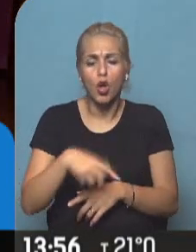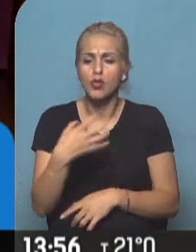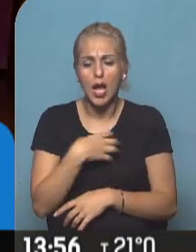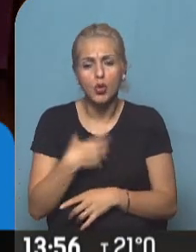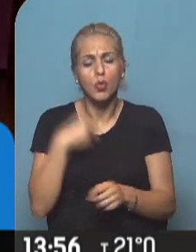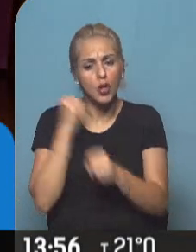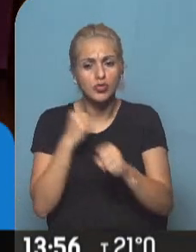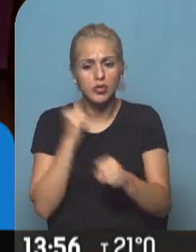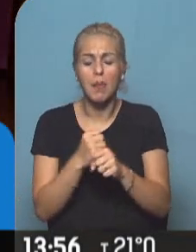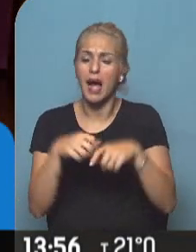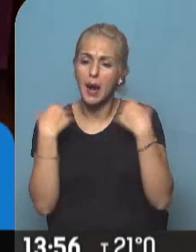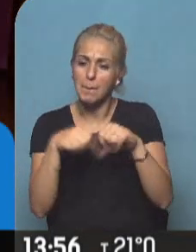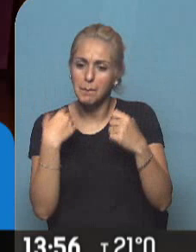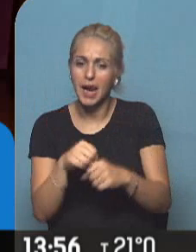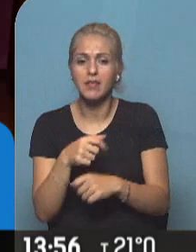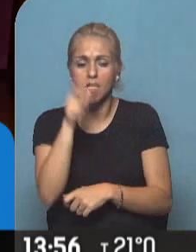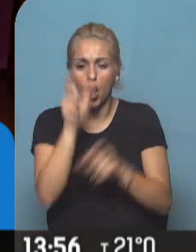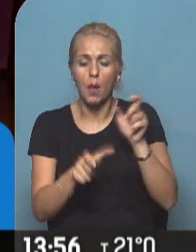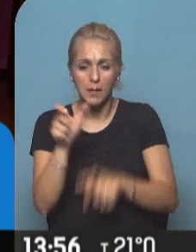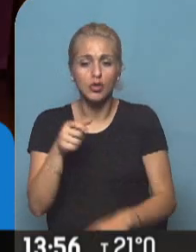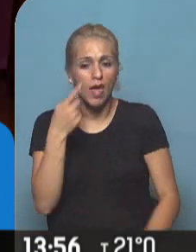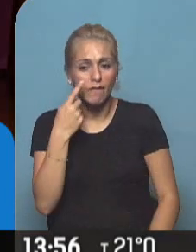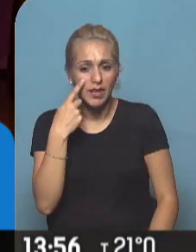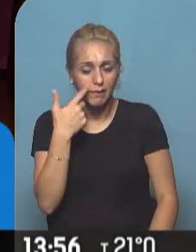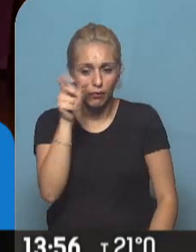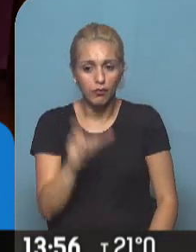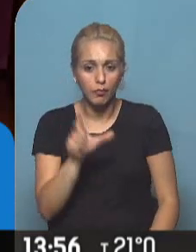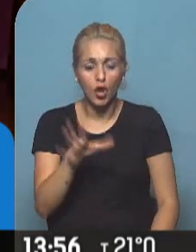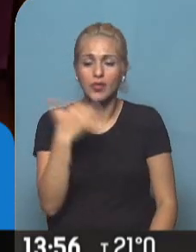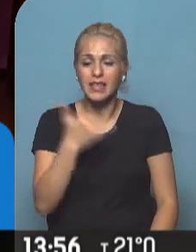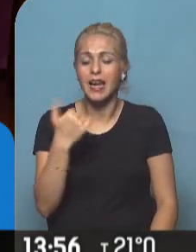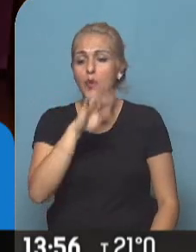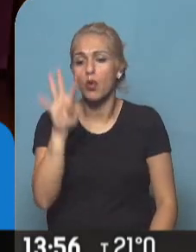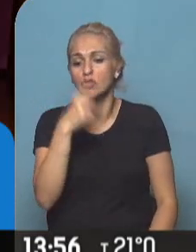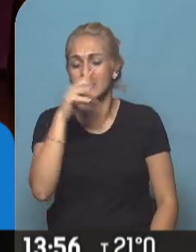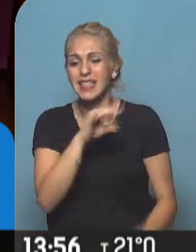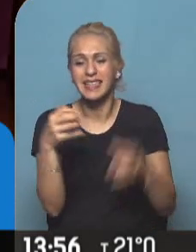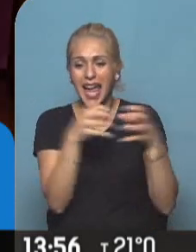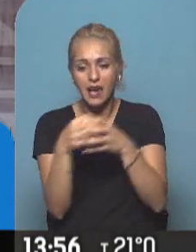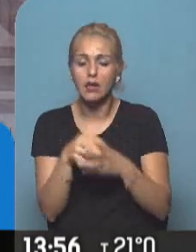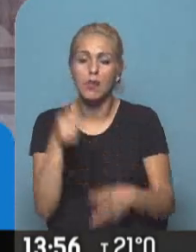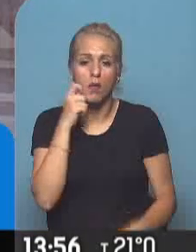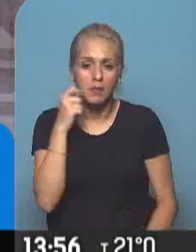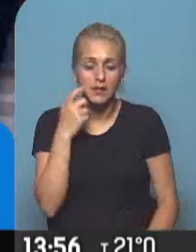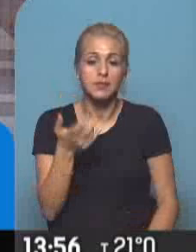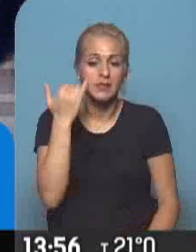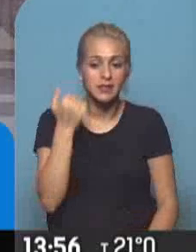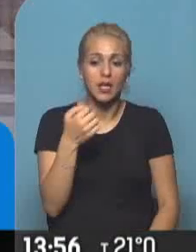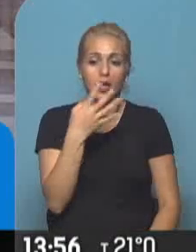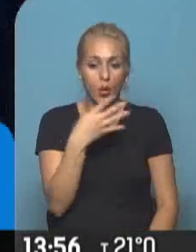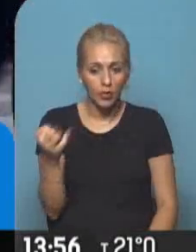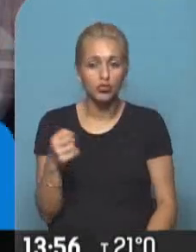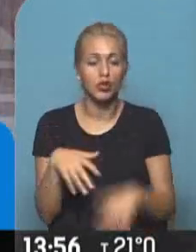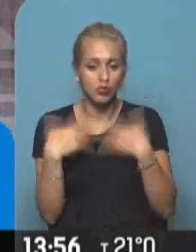pacientes en vivo y tenemos unos 470 equipos dentales de los cuales armamos 400